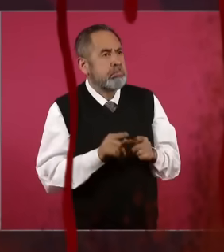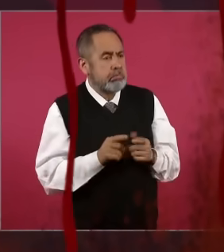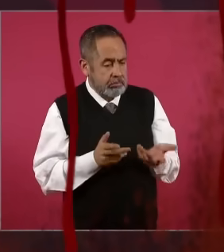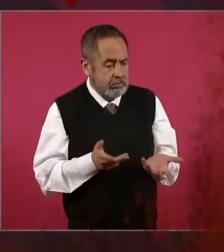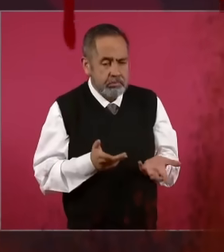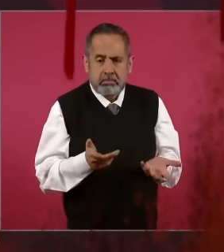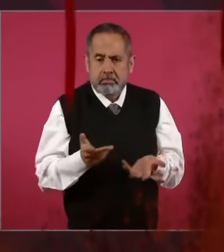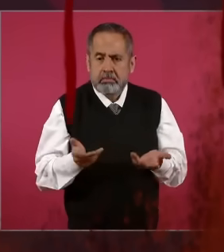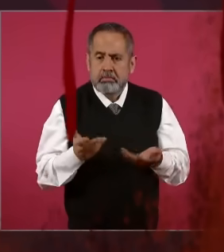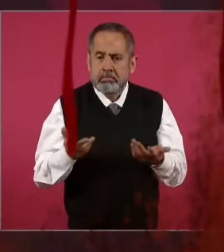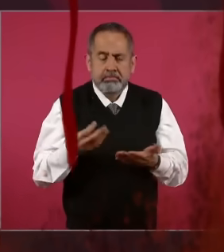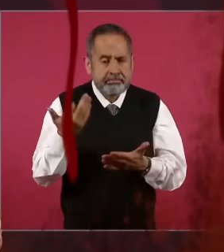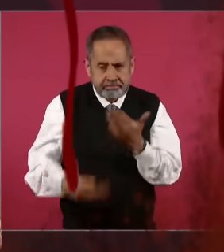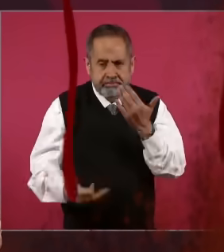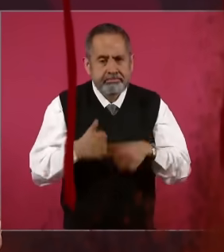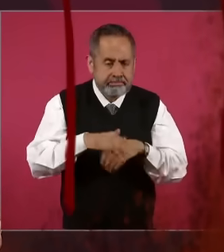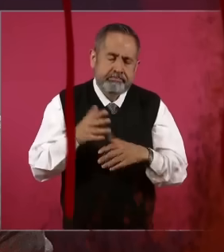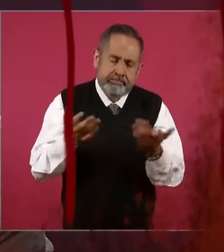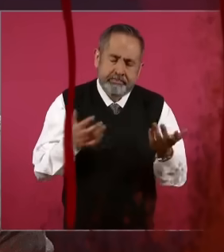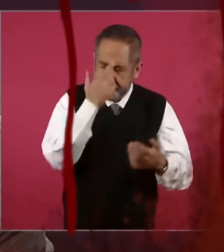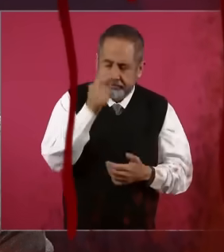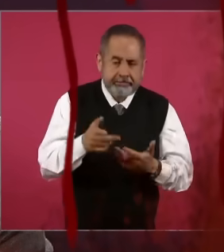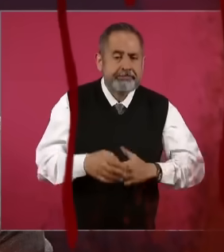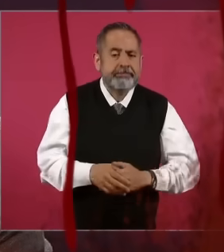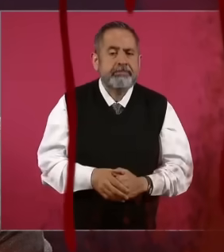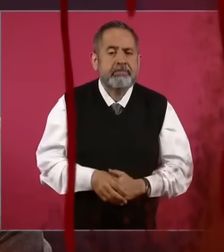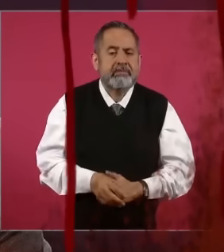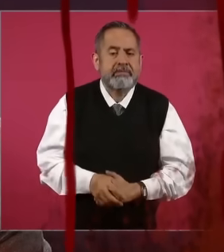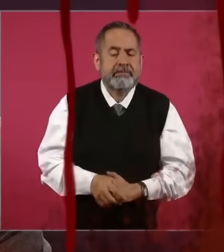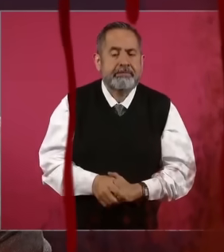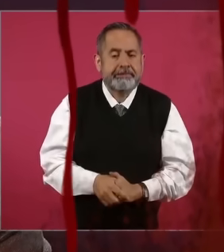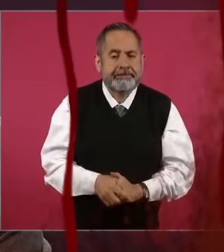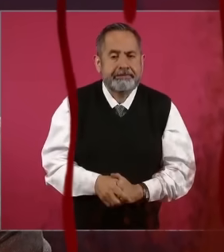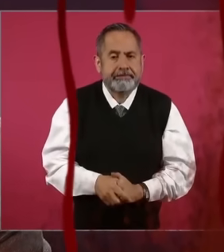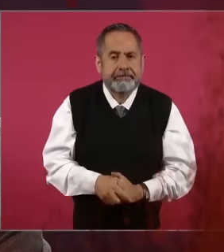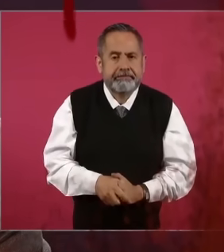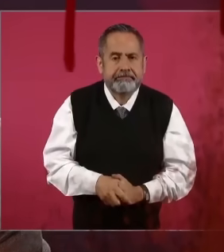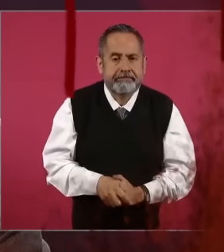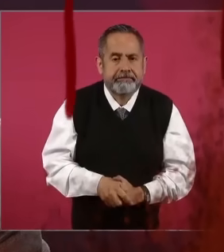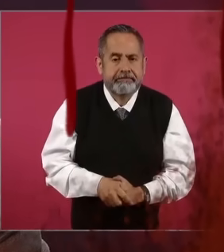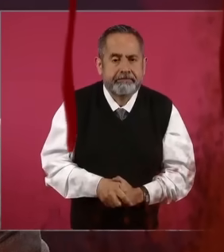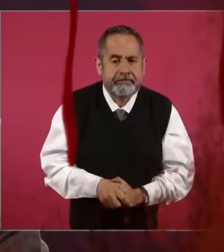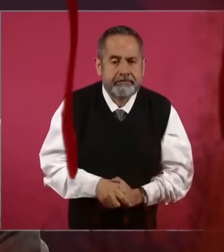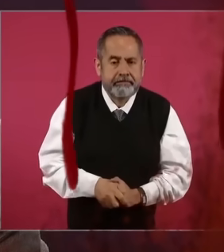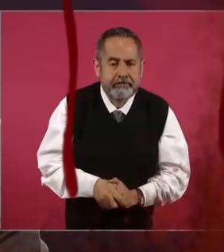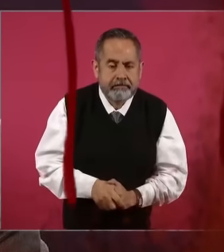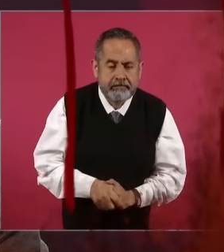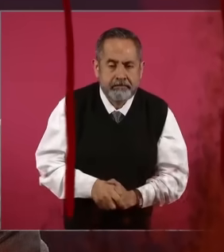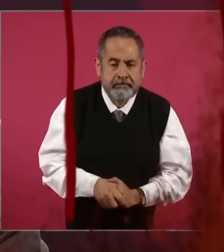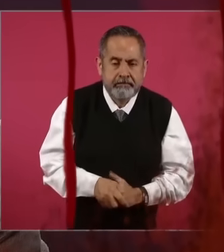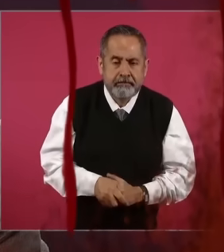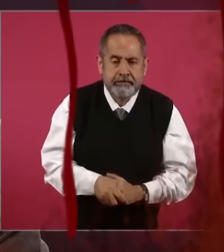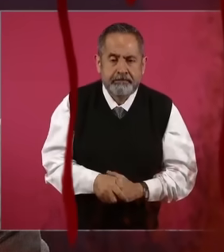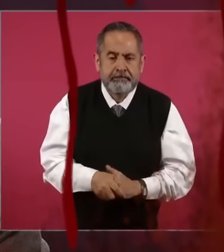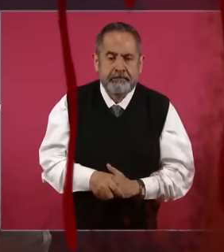Antes, esto que acaba de ocurrir demuestra que lo siguen haciendo, que es falso que se haya